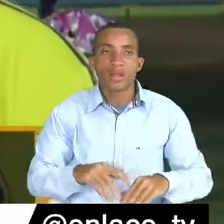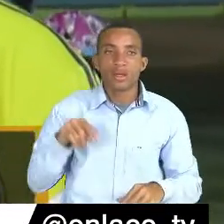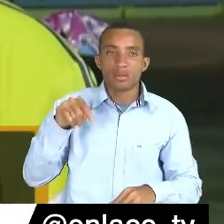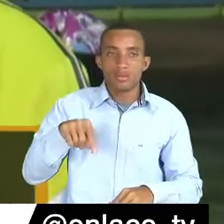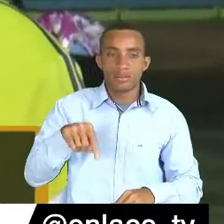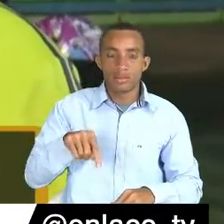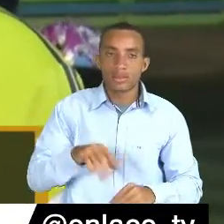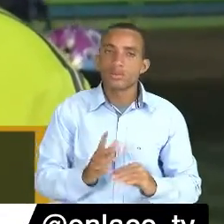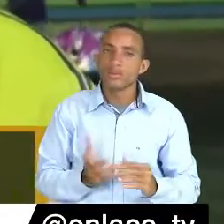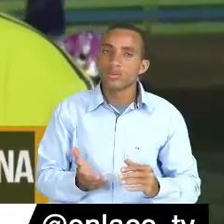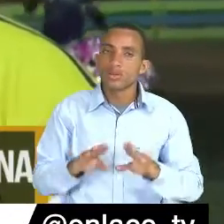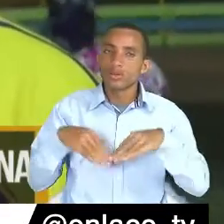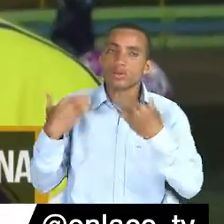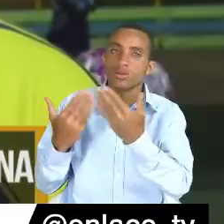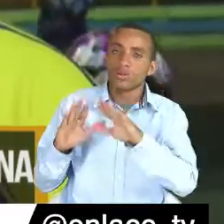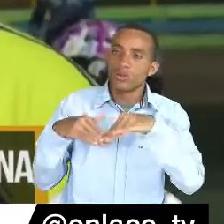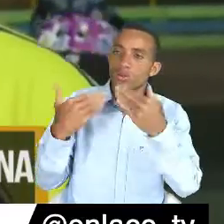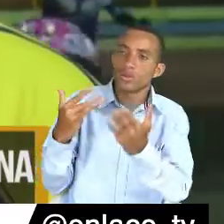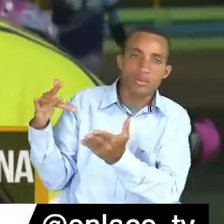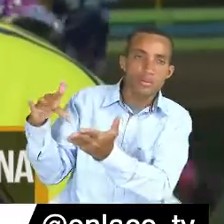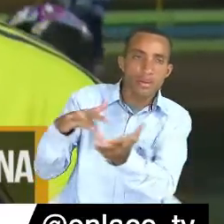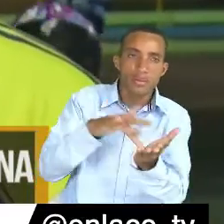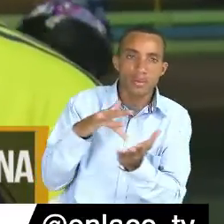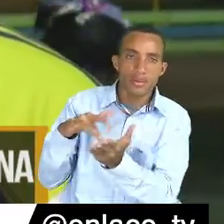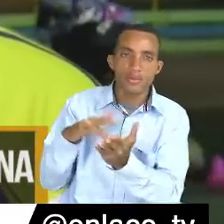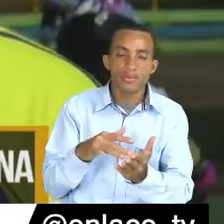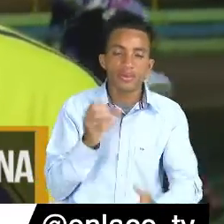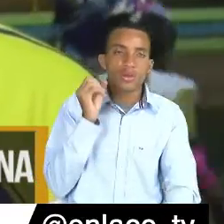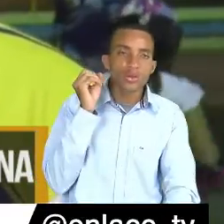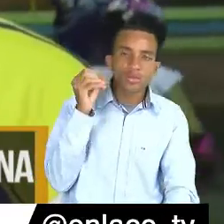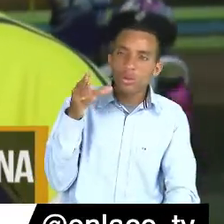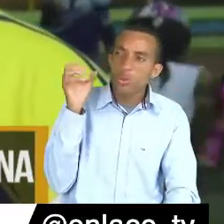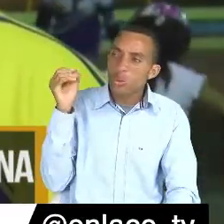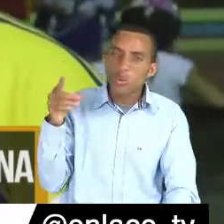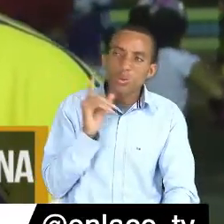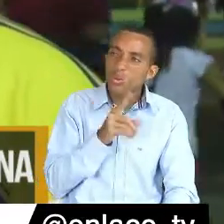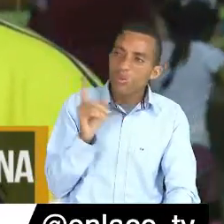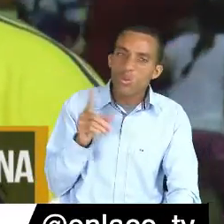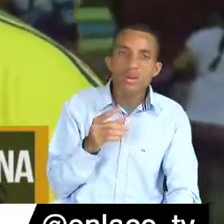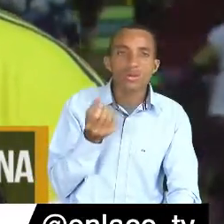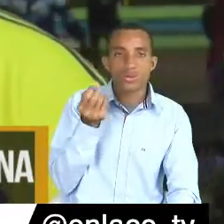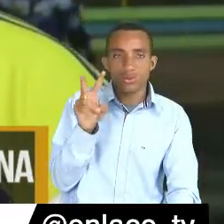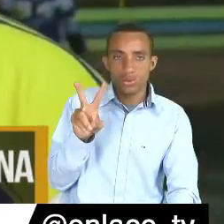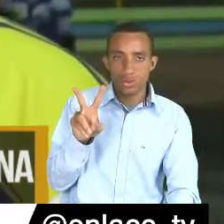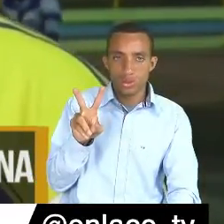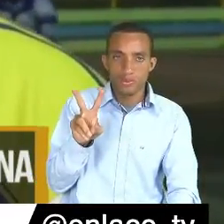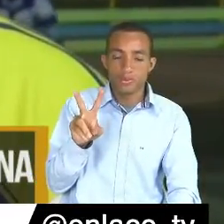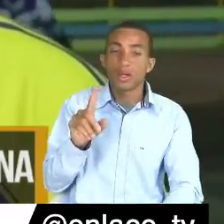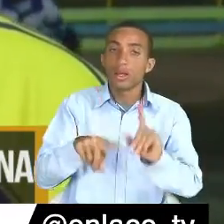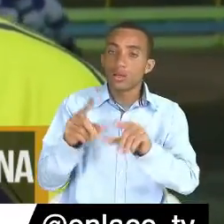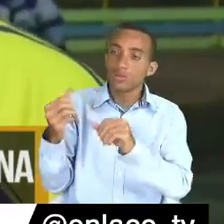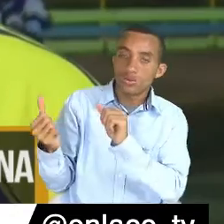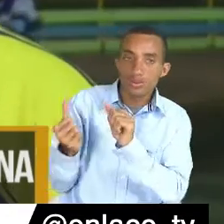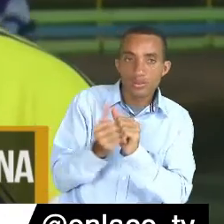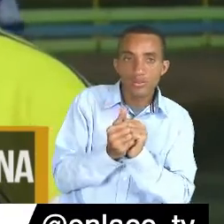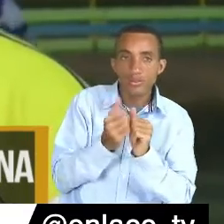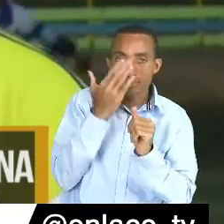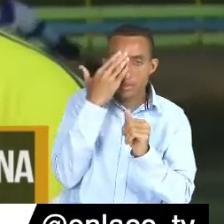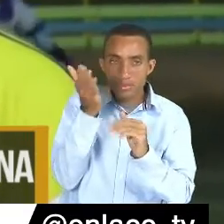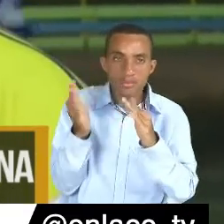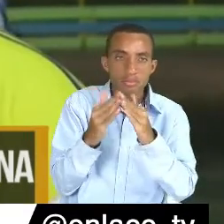escuelas donde van a participar los 12 clubes locales de Barranca Bermeja. También nos van a acompañar algunos vecinos como